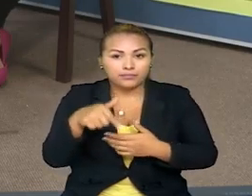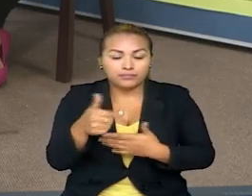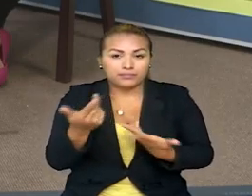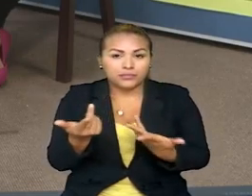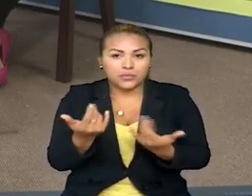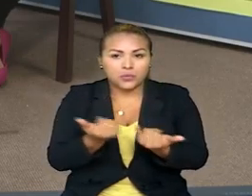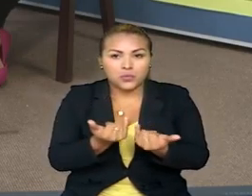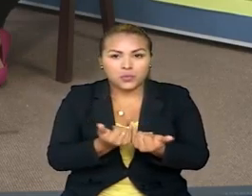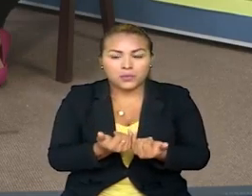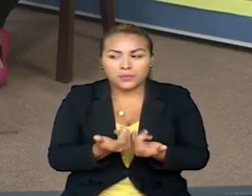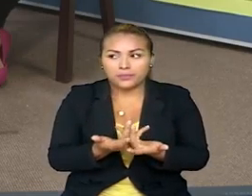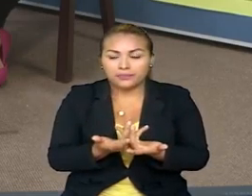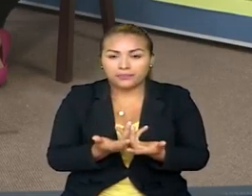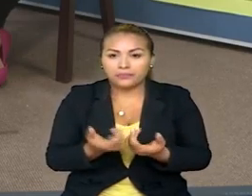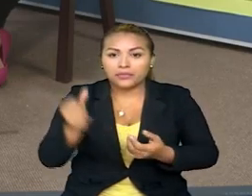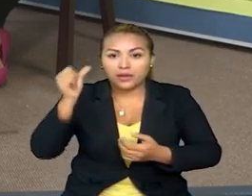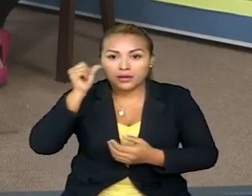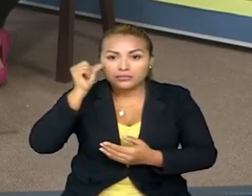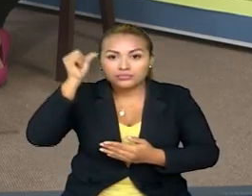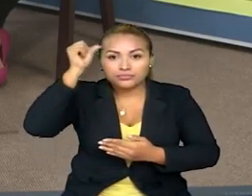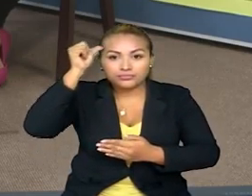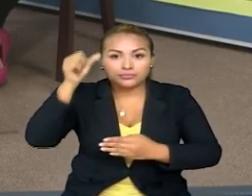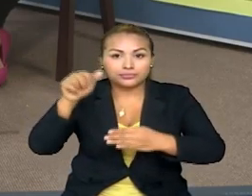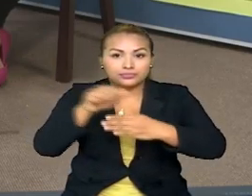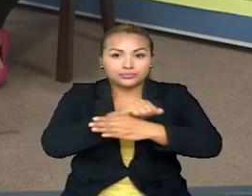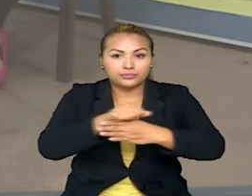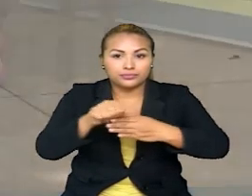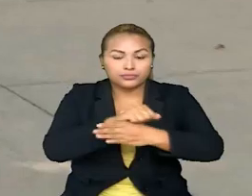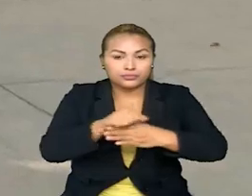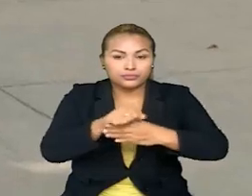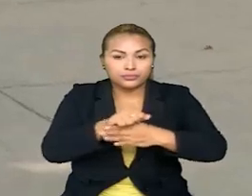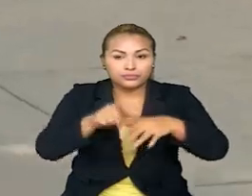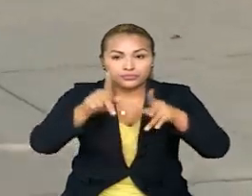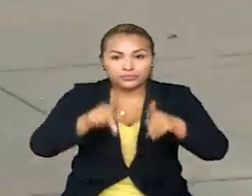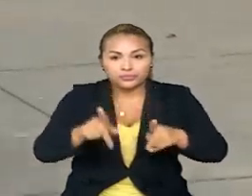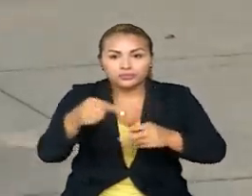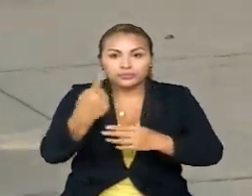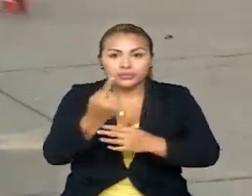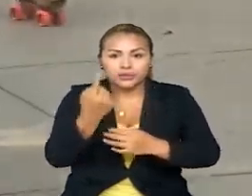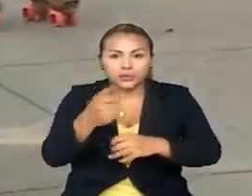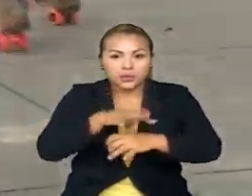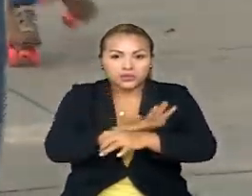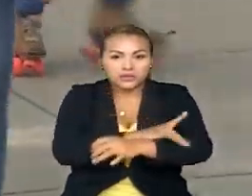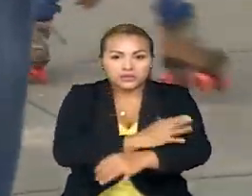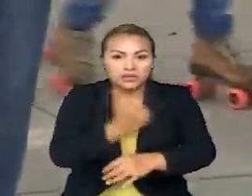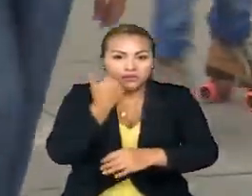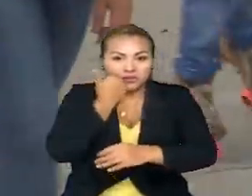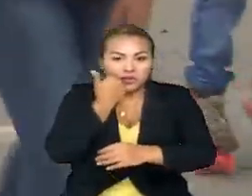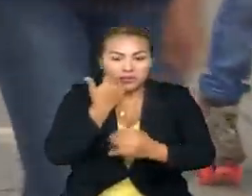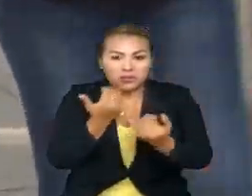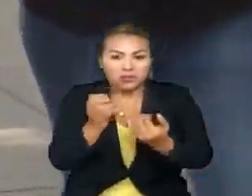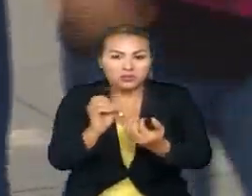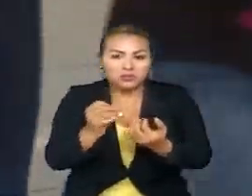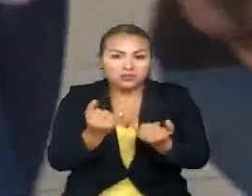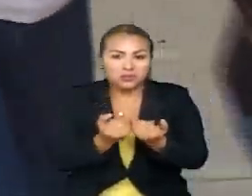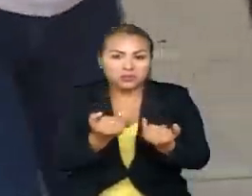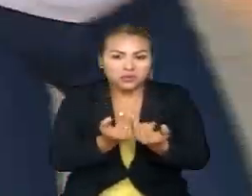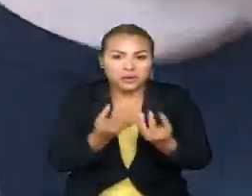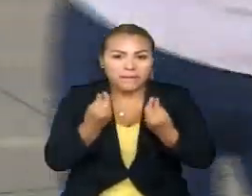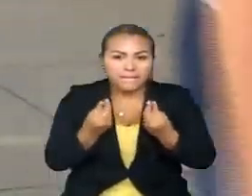adulto de cómo de que el de que las personas no visitemos al médico únicamente cuando cuando ya estemos orinando mucho tenga